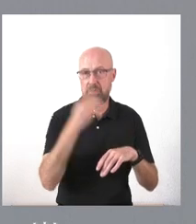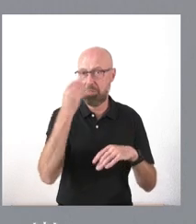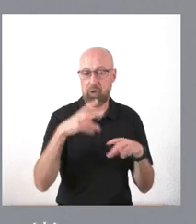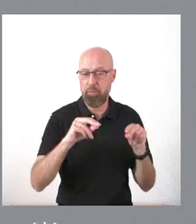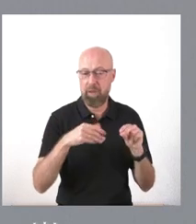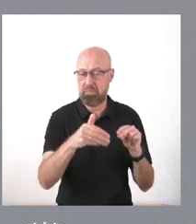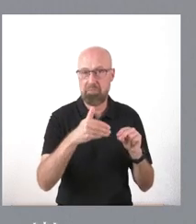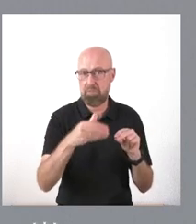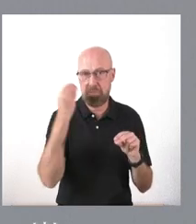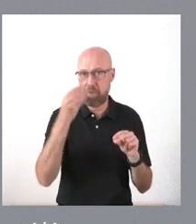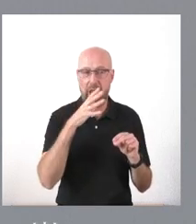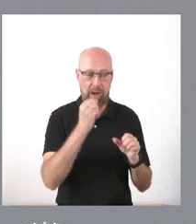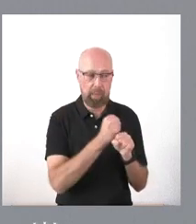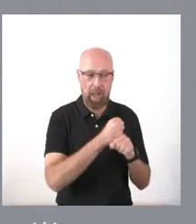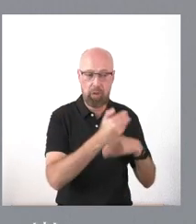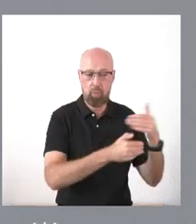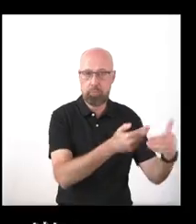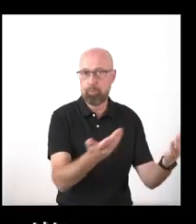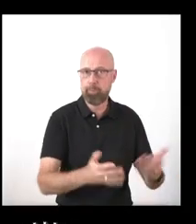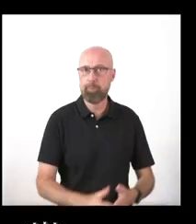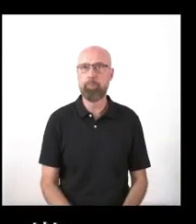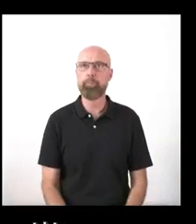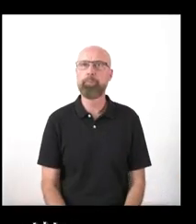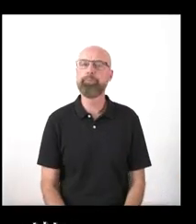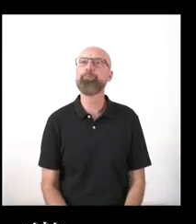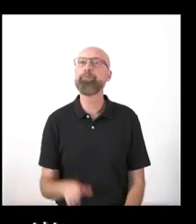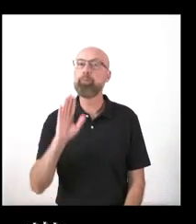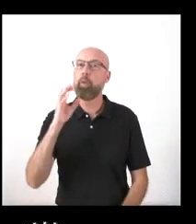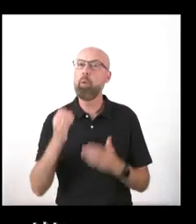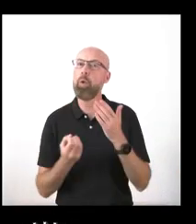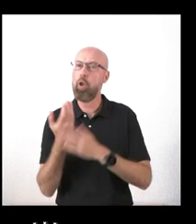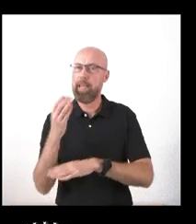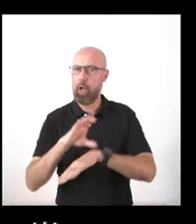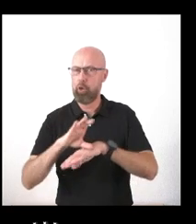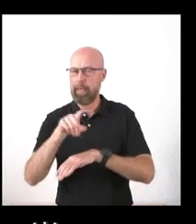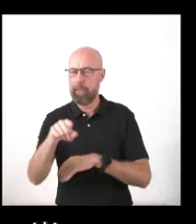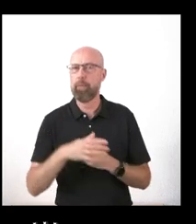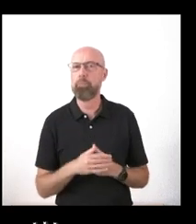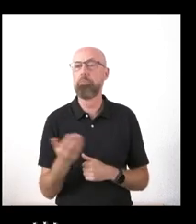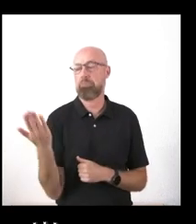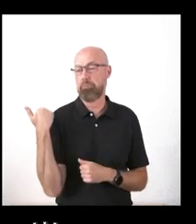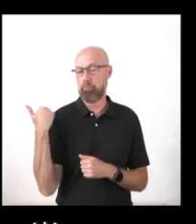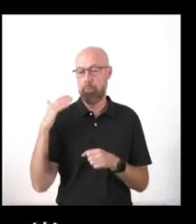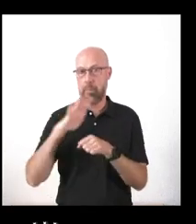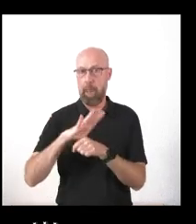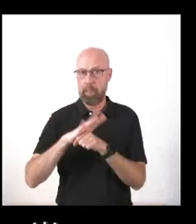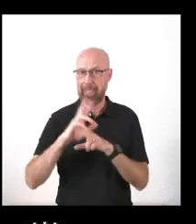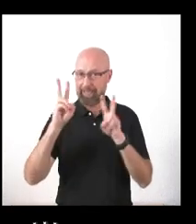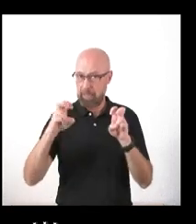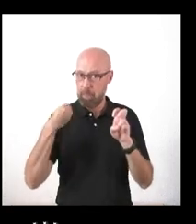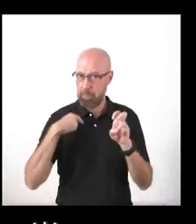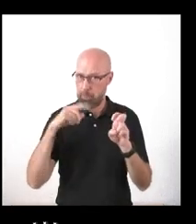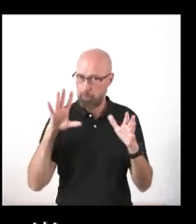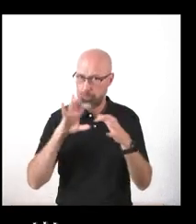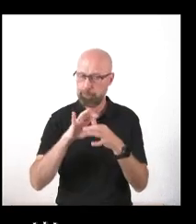en estos momentos Hola buenos días consejero el pasado muerte martes a raíz de este tema a la junta